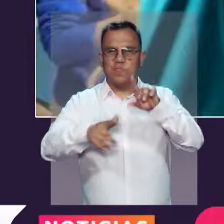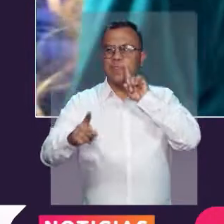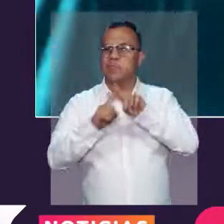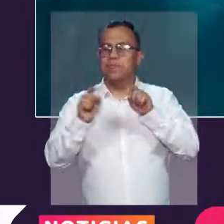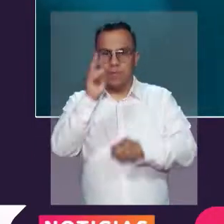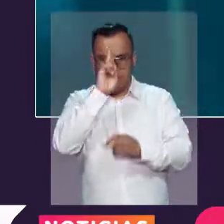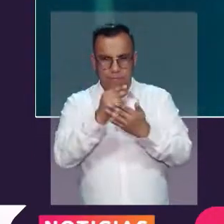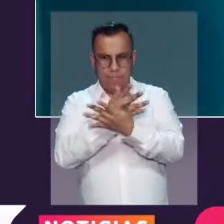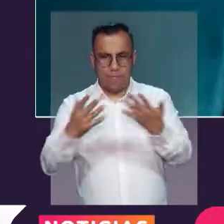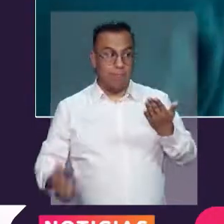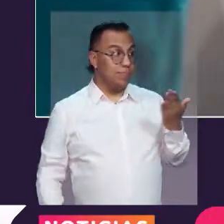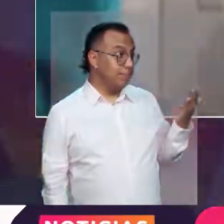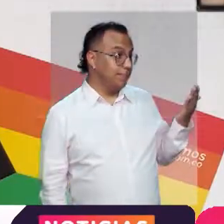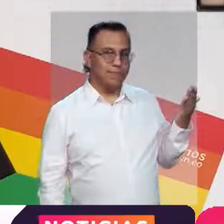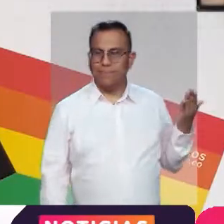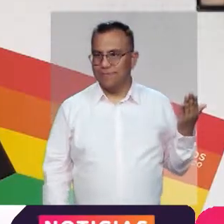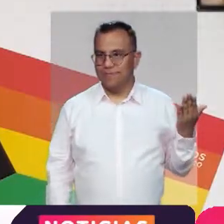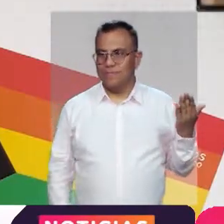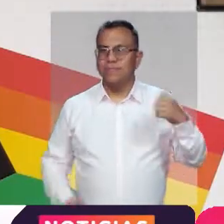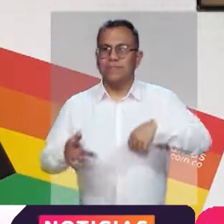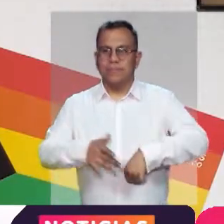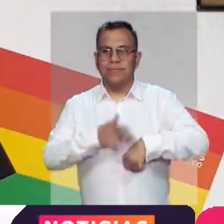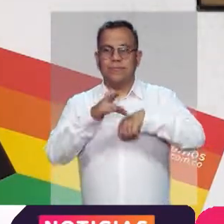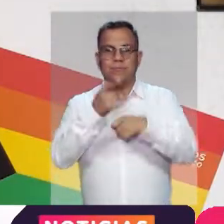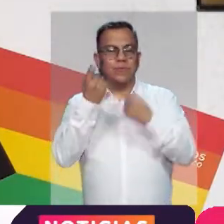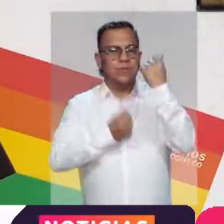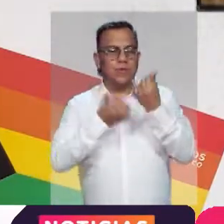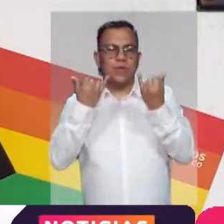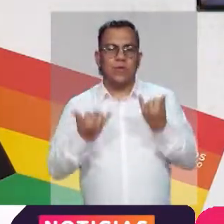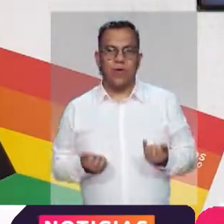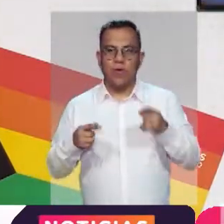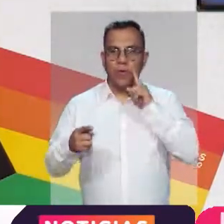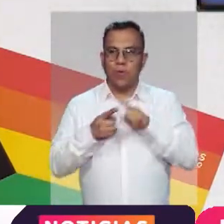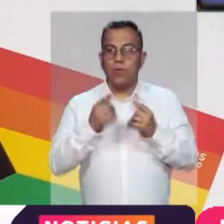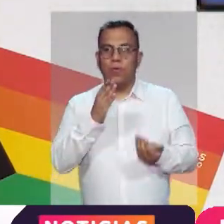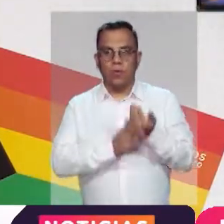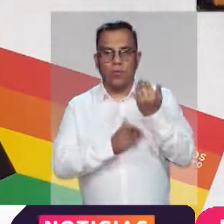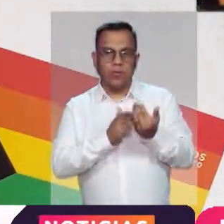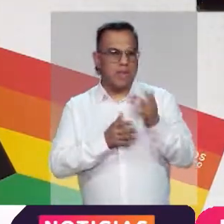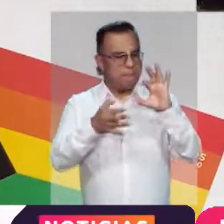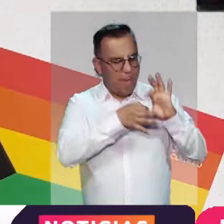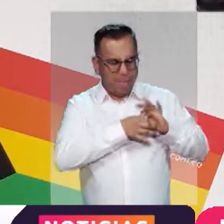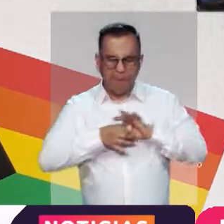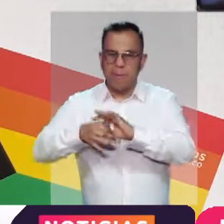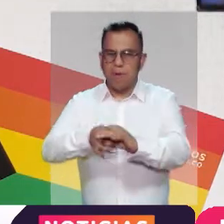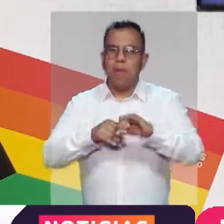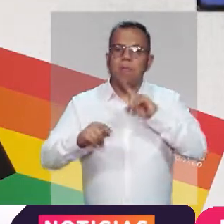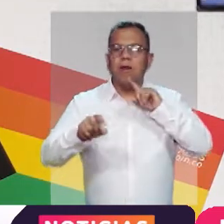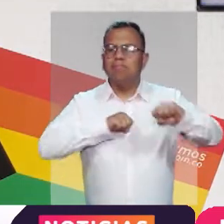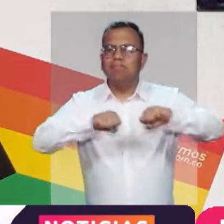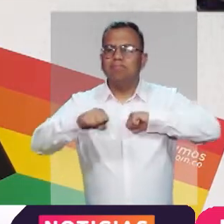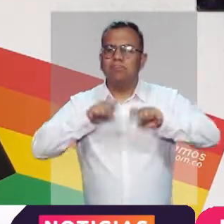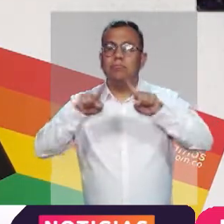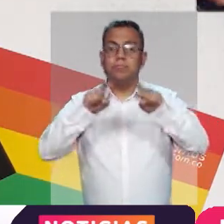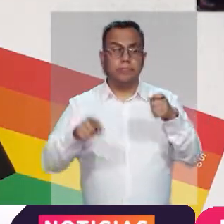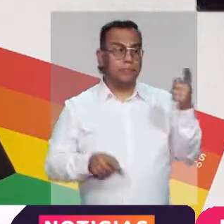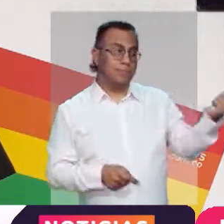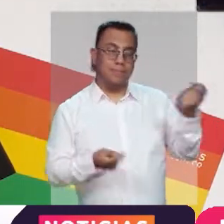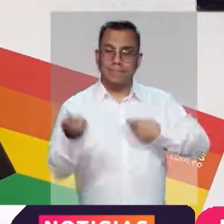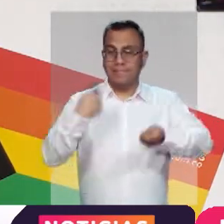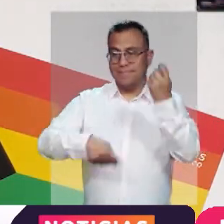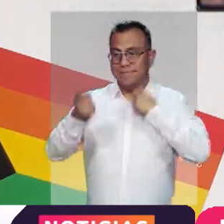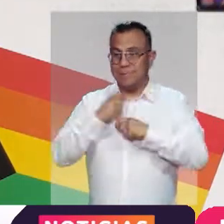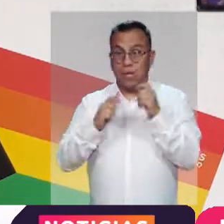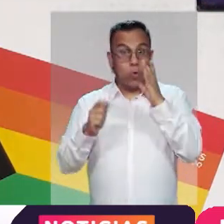la diversidad. El incentivo económico que estamos brindando es generar los enlaces y la articulación en estas ruedas de negocio